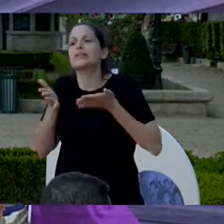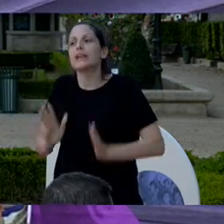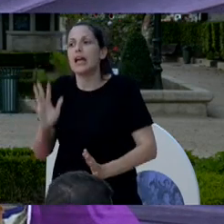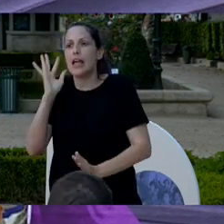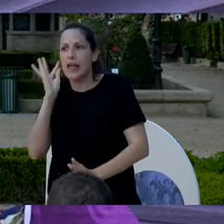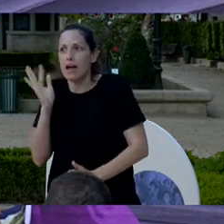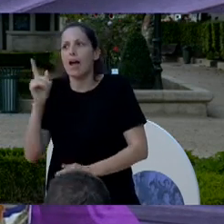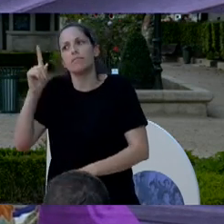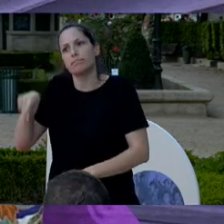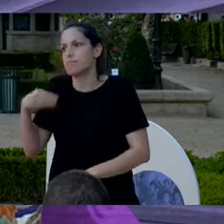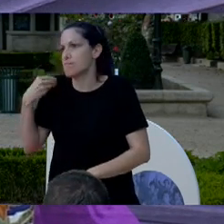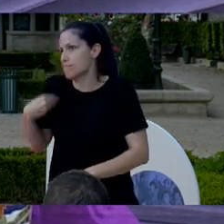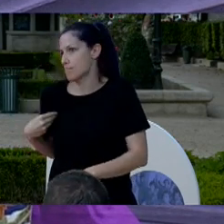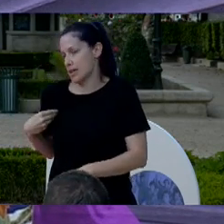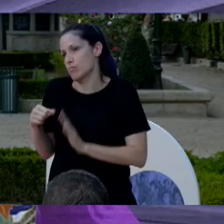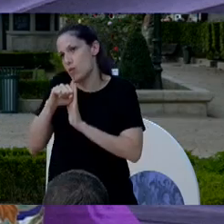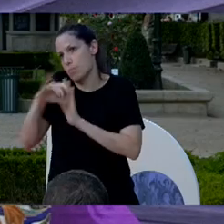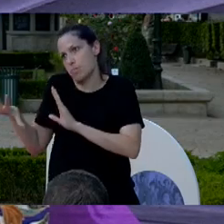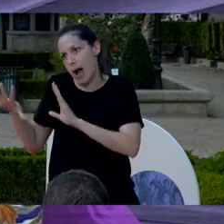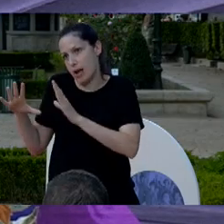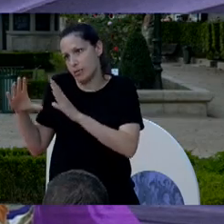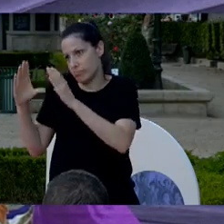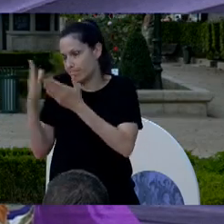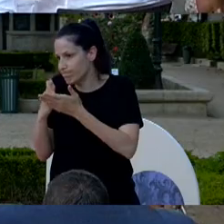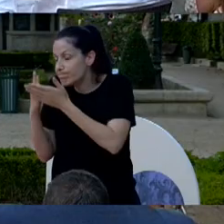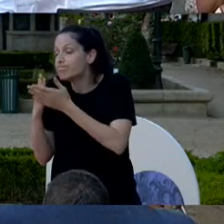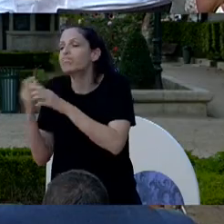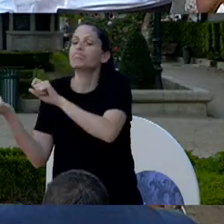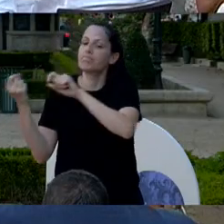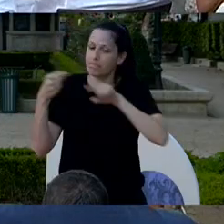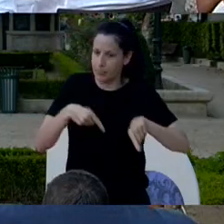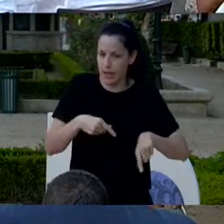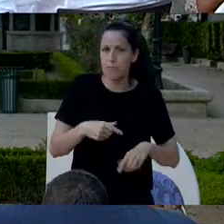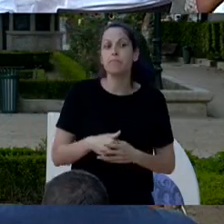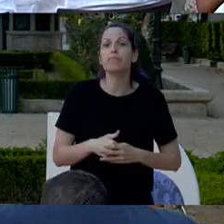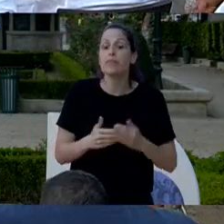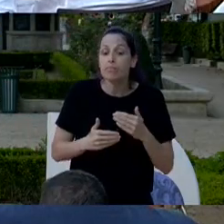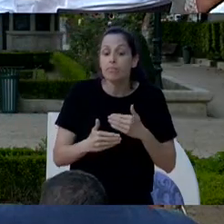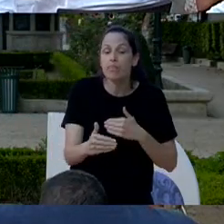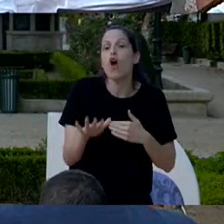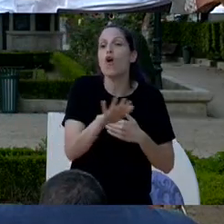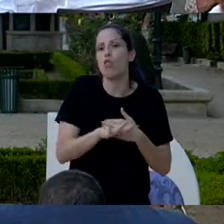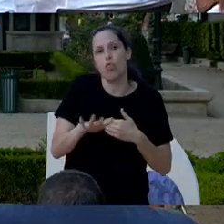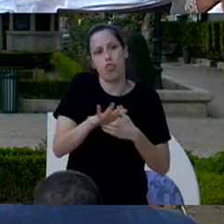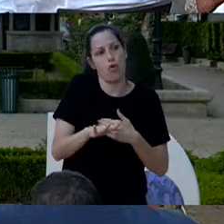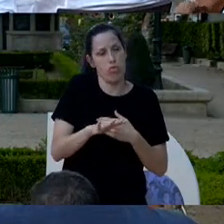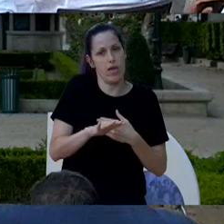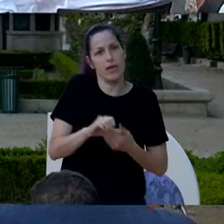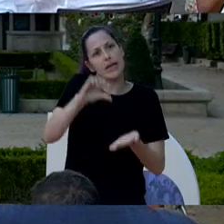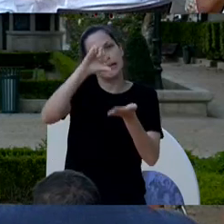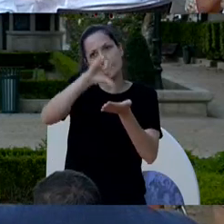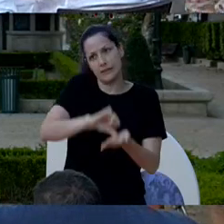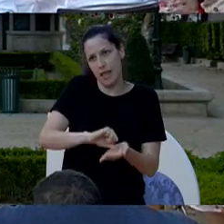iso falaremos, será o 13 de setembro. Esta vez xa será na sede da Deputación en Vigo, porque, bueno,